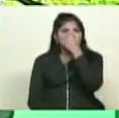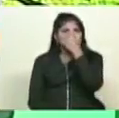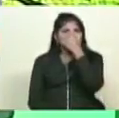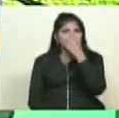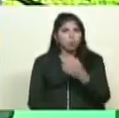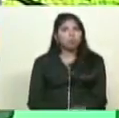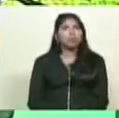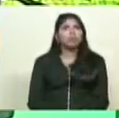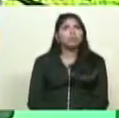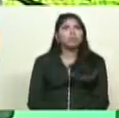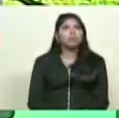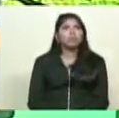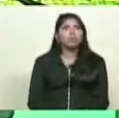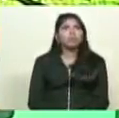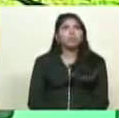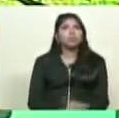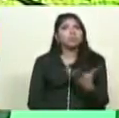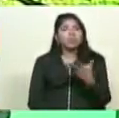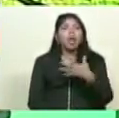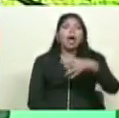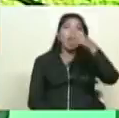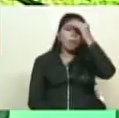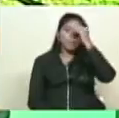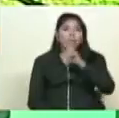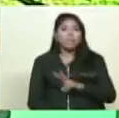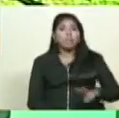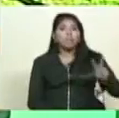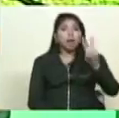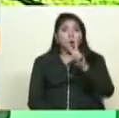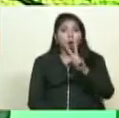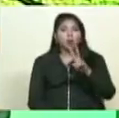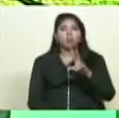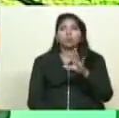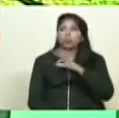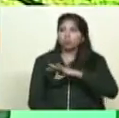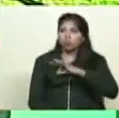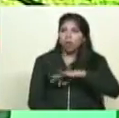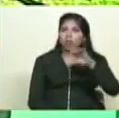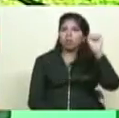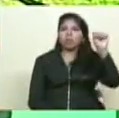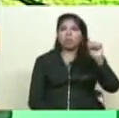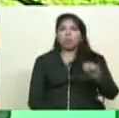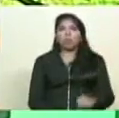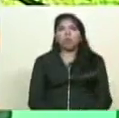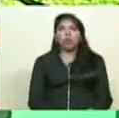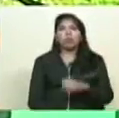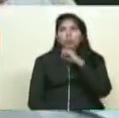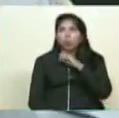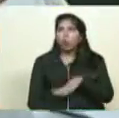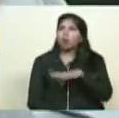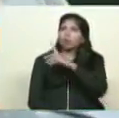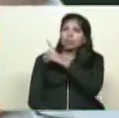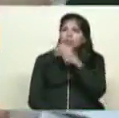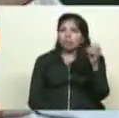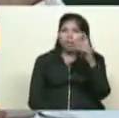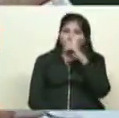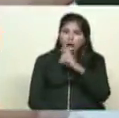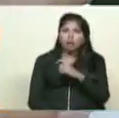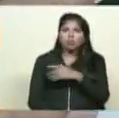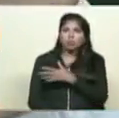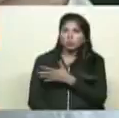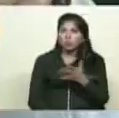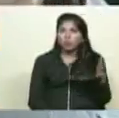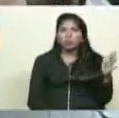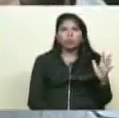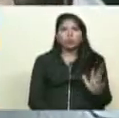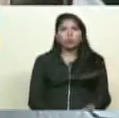los valores y principios del socialismo, para aprender de la historia de 100 años del socialismo,